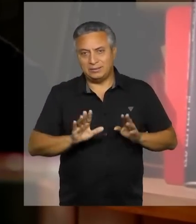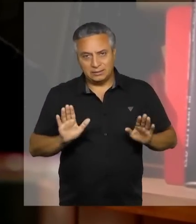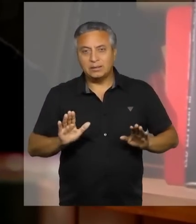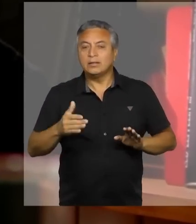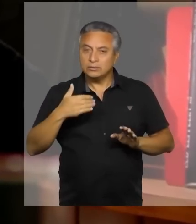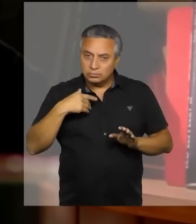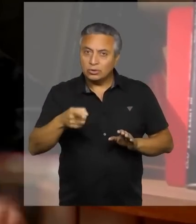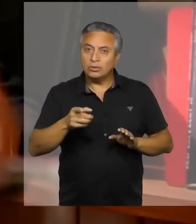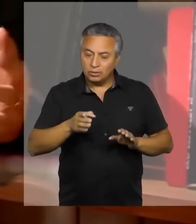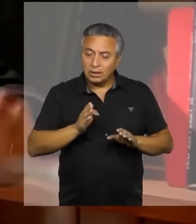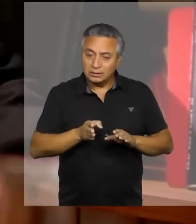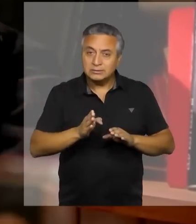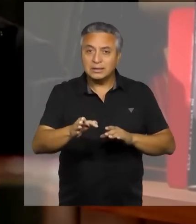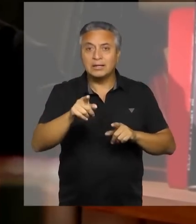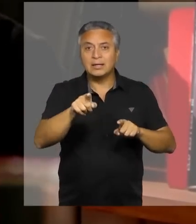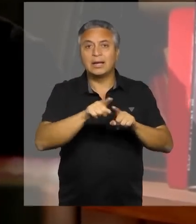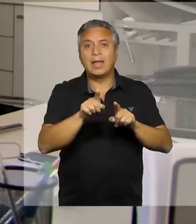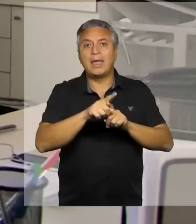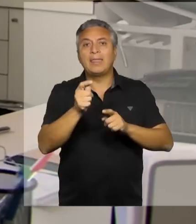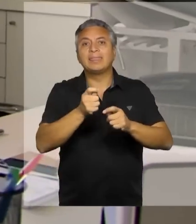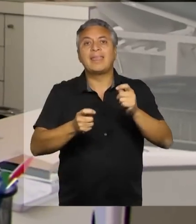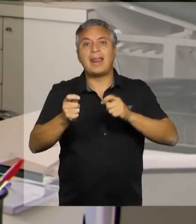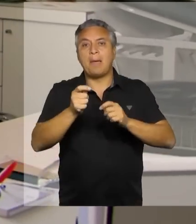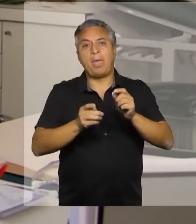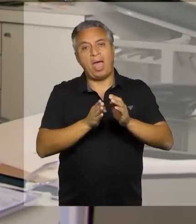seguir una terapia alternativa.